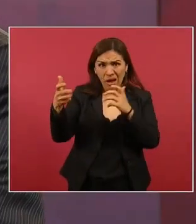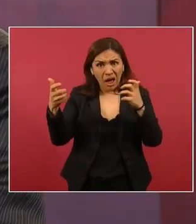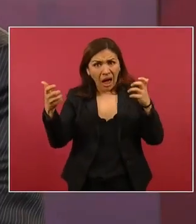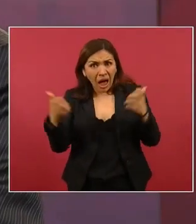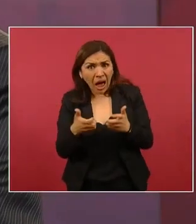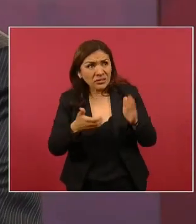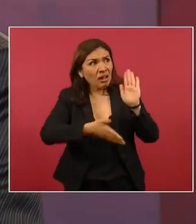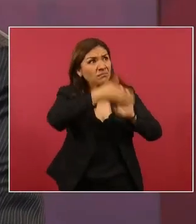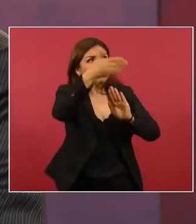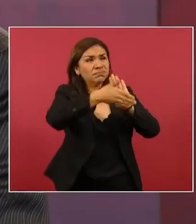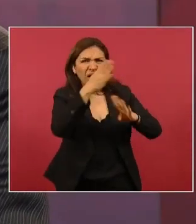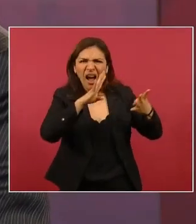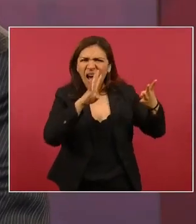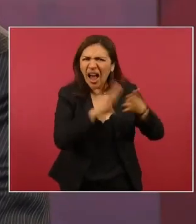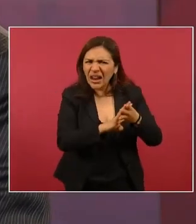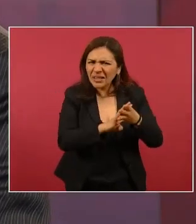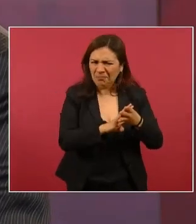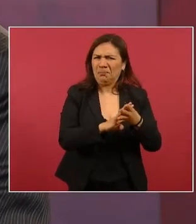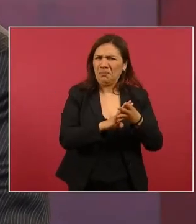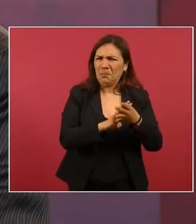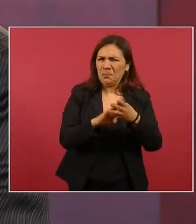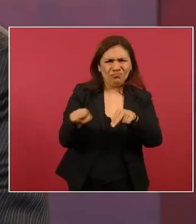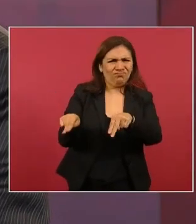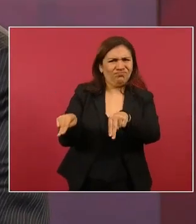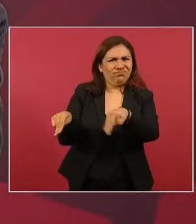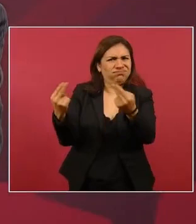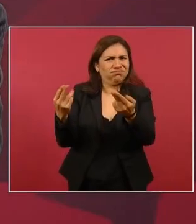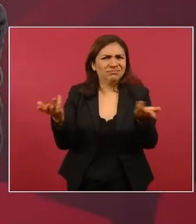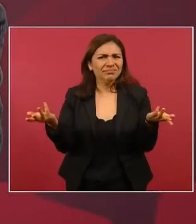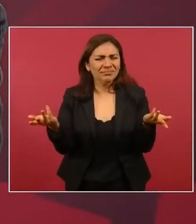con construir un penal.